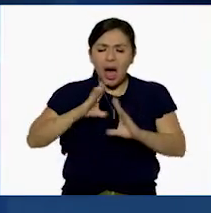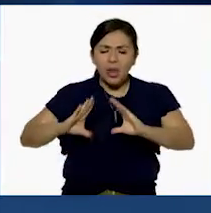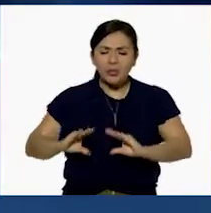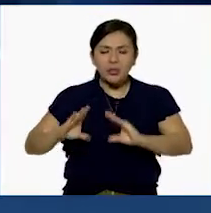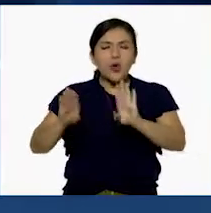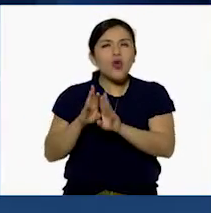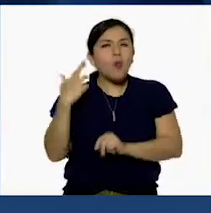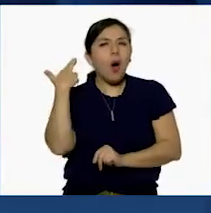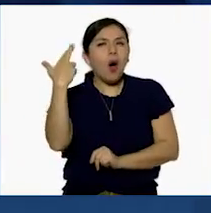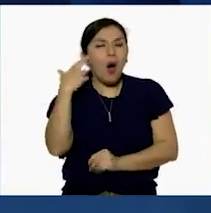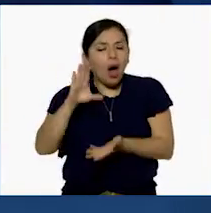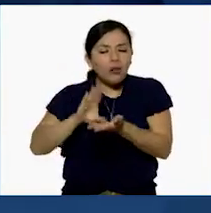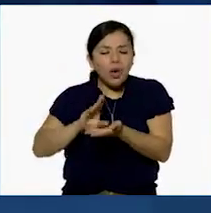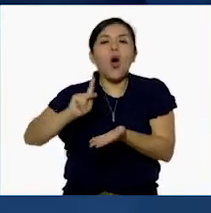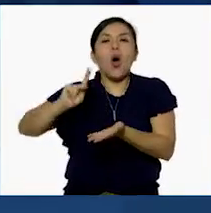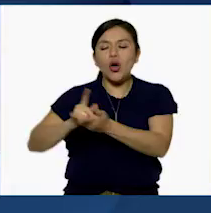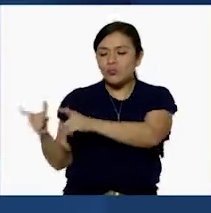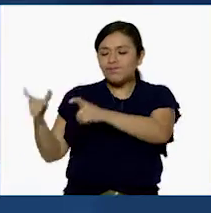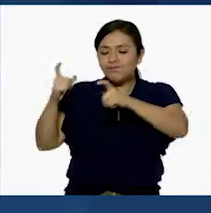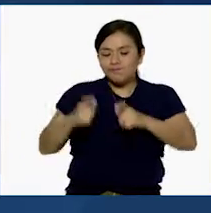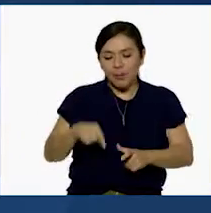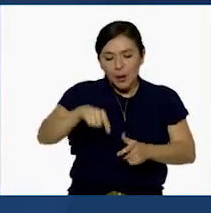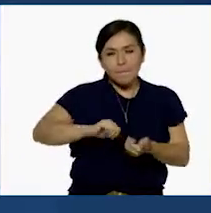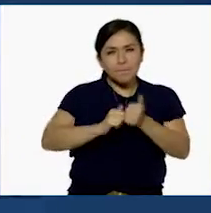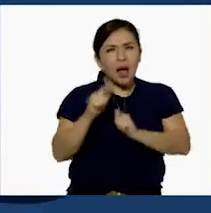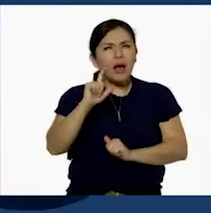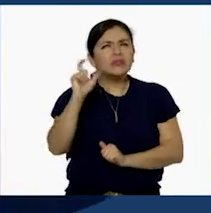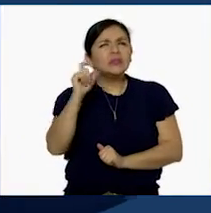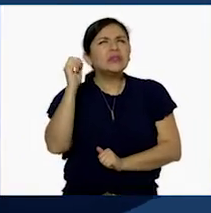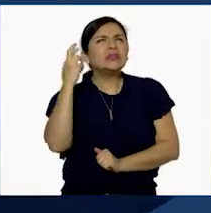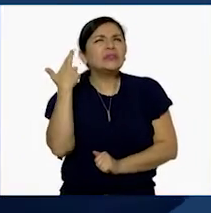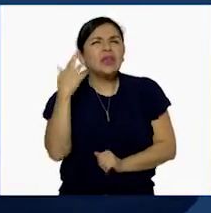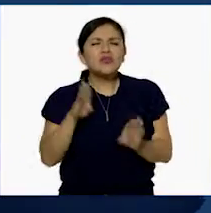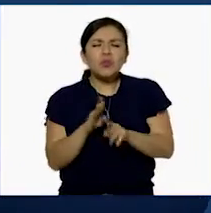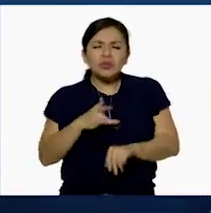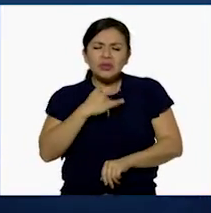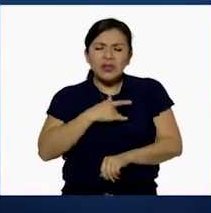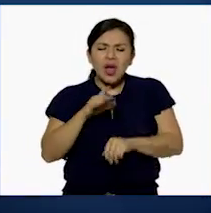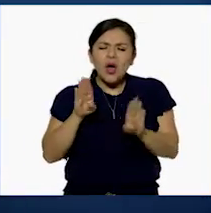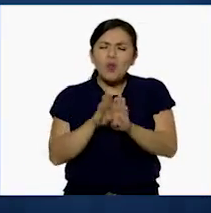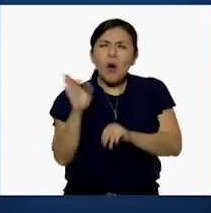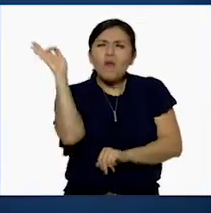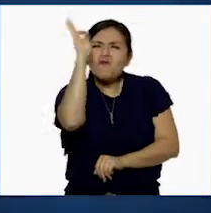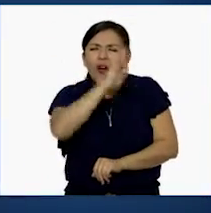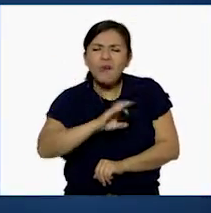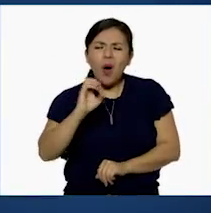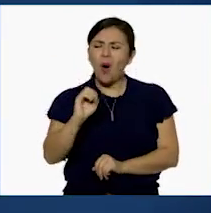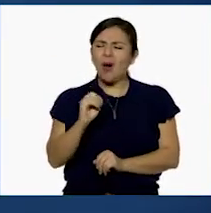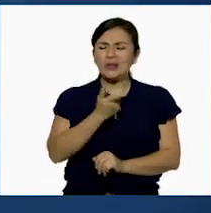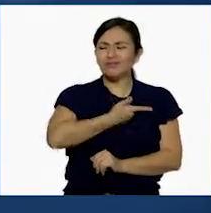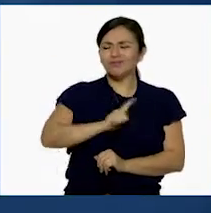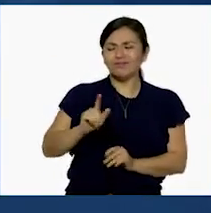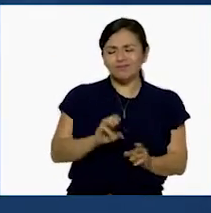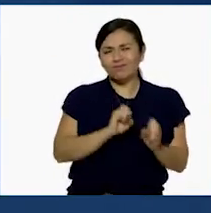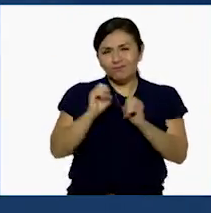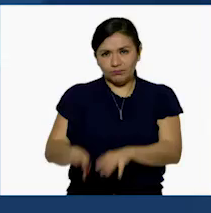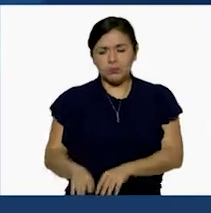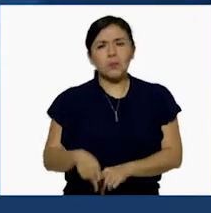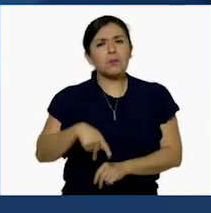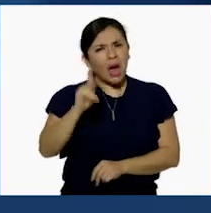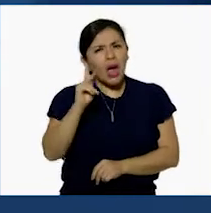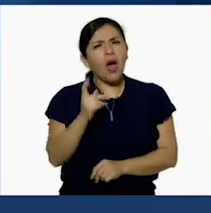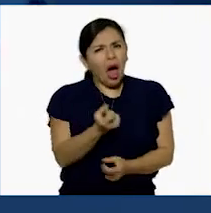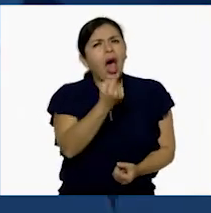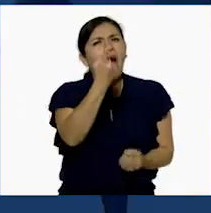se oyese, y la devolvía junto a las demás si la encontraba demasiado ligera o no la quería por cualquier otro motivo. Pero alguna vez se quedaba con